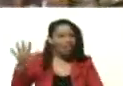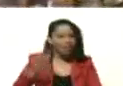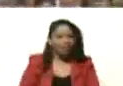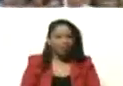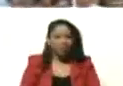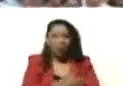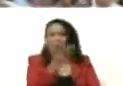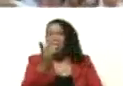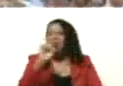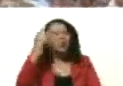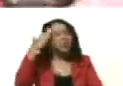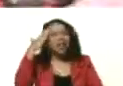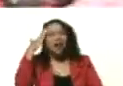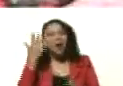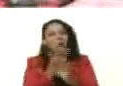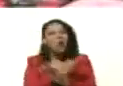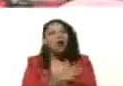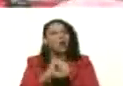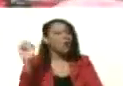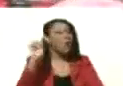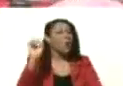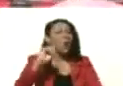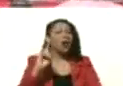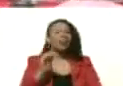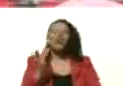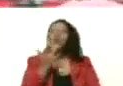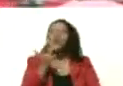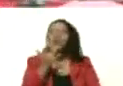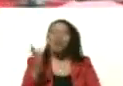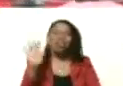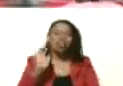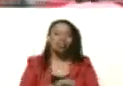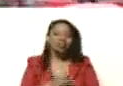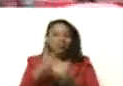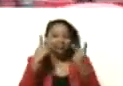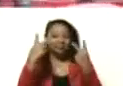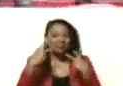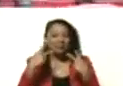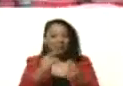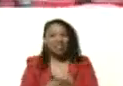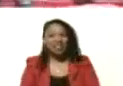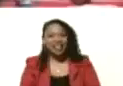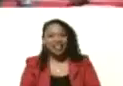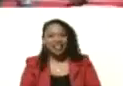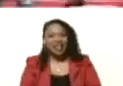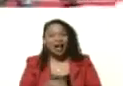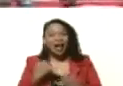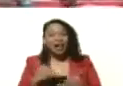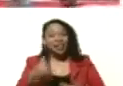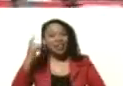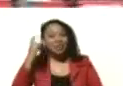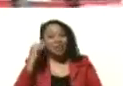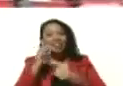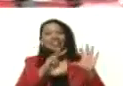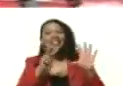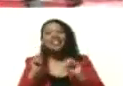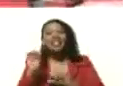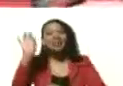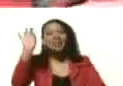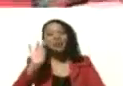Ustedes no saben de juego, ¿verdad? Era jugando. Miren, ahora, esta mujer, más del